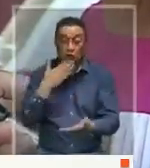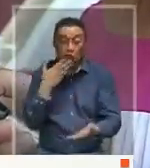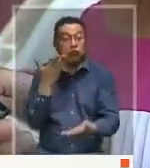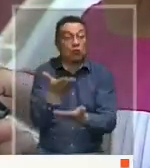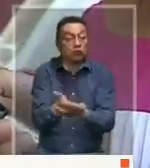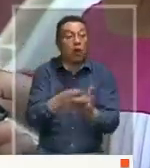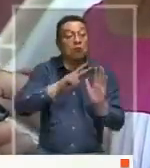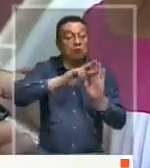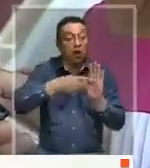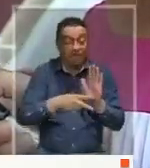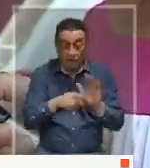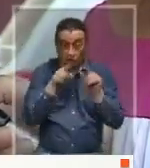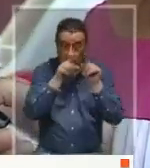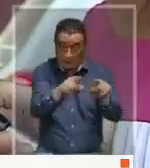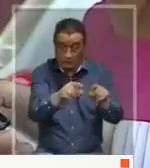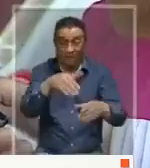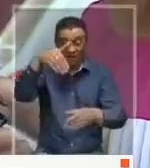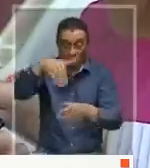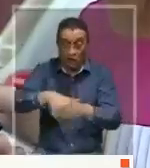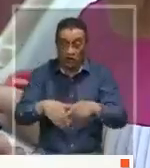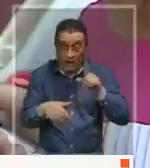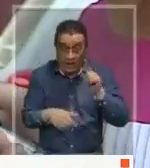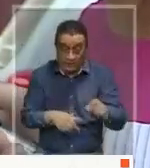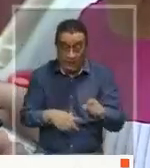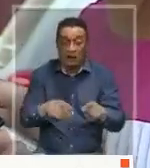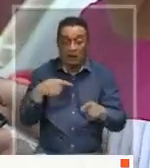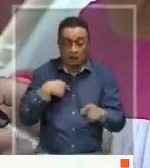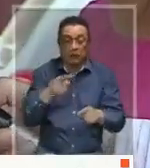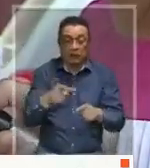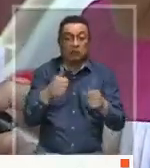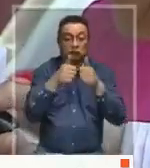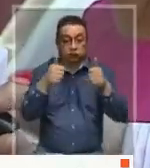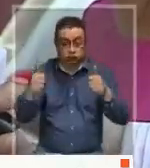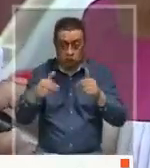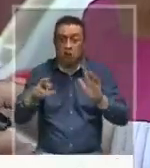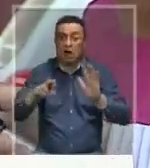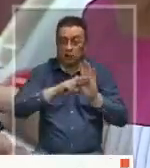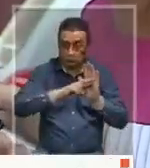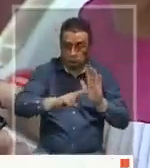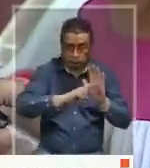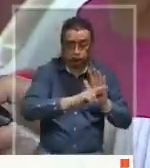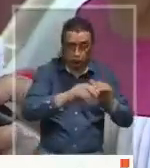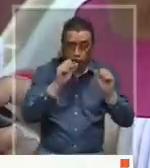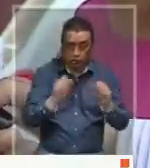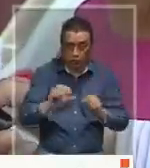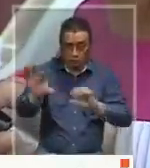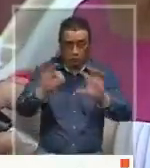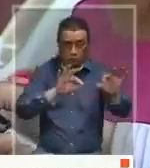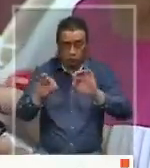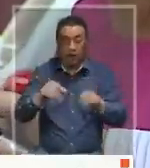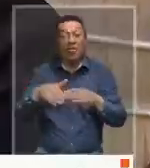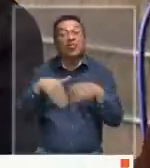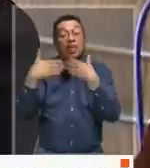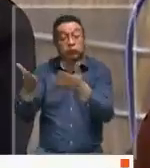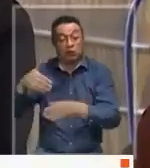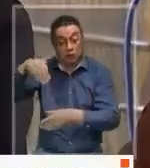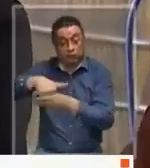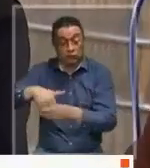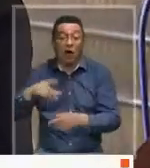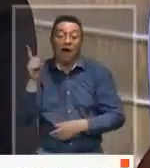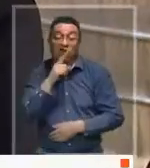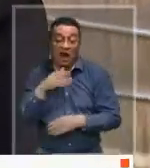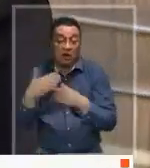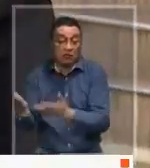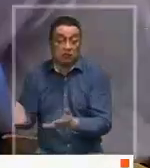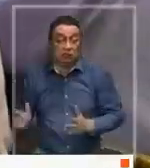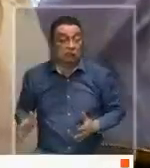convenientes se vote ahí el parlamento hoy día tiene la representatividad y la legitimidad necesaria para hacerlo y después eso se plebita la salida las